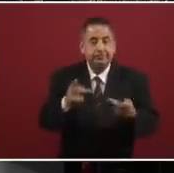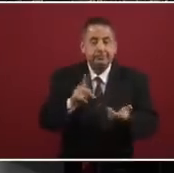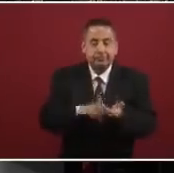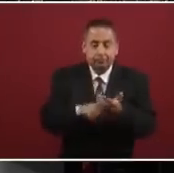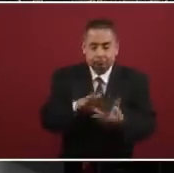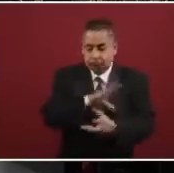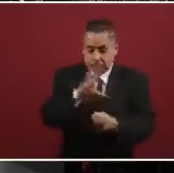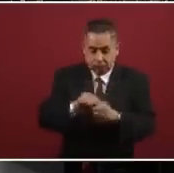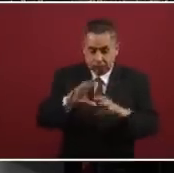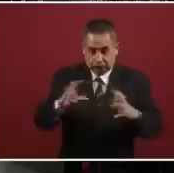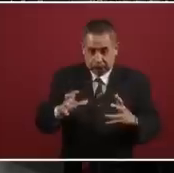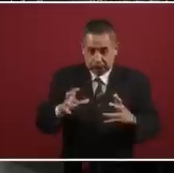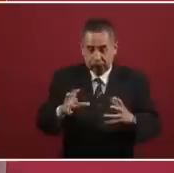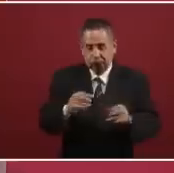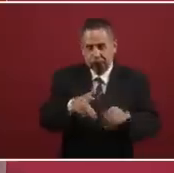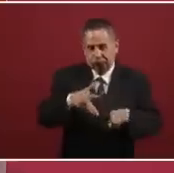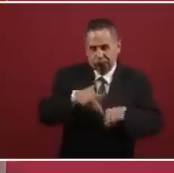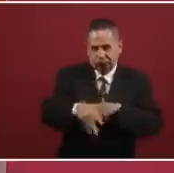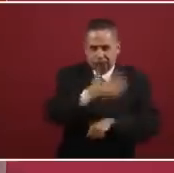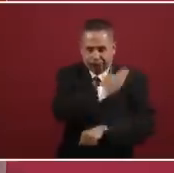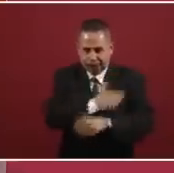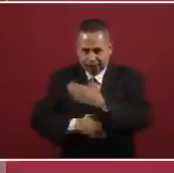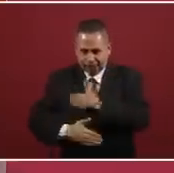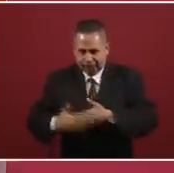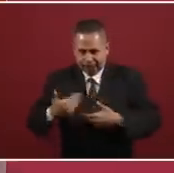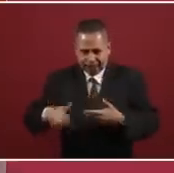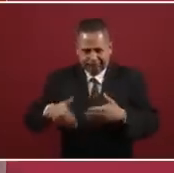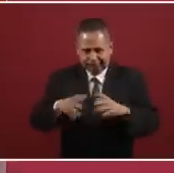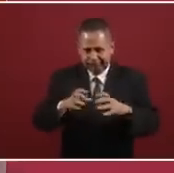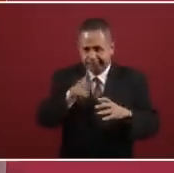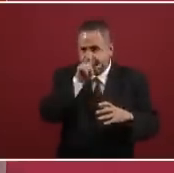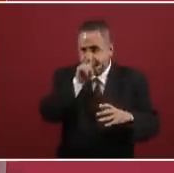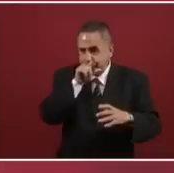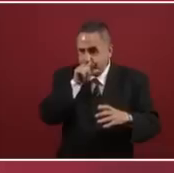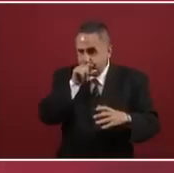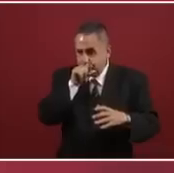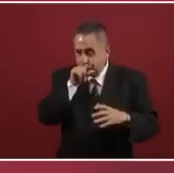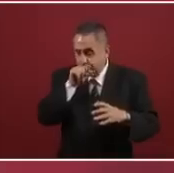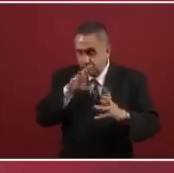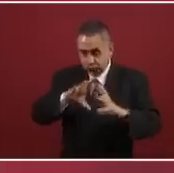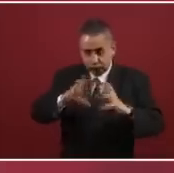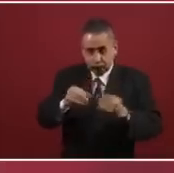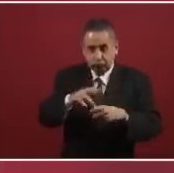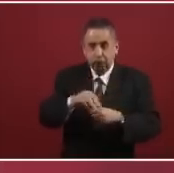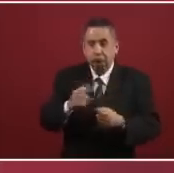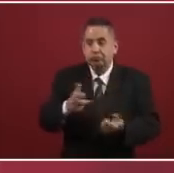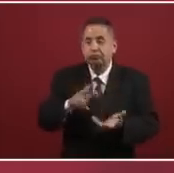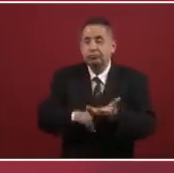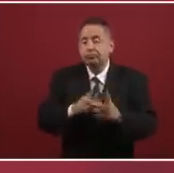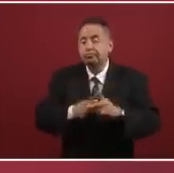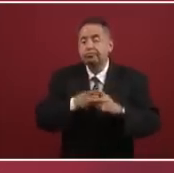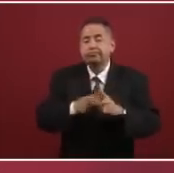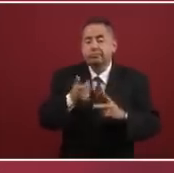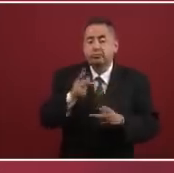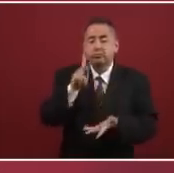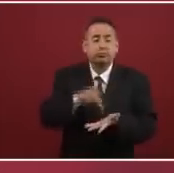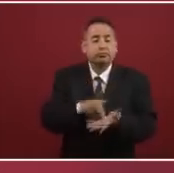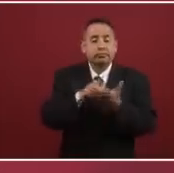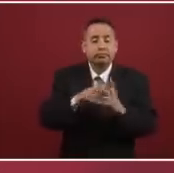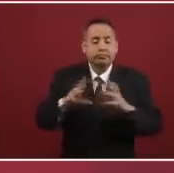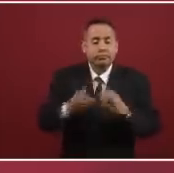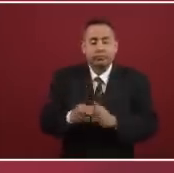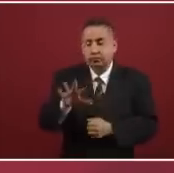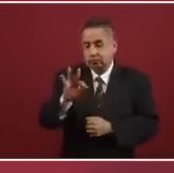completo o por piezas. Y en el caso del pollo entero, El precio promedio por kilo está